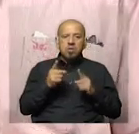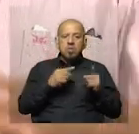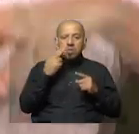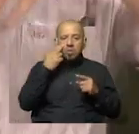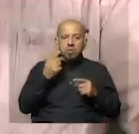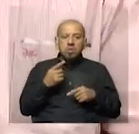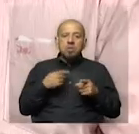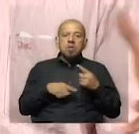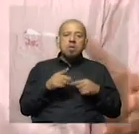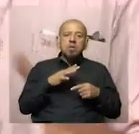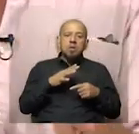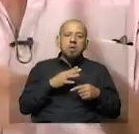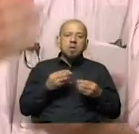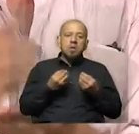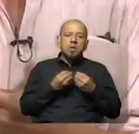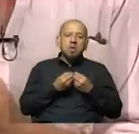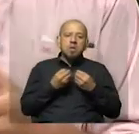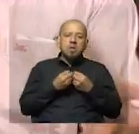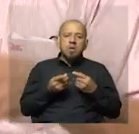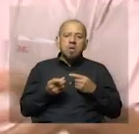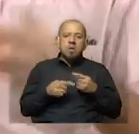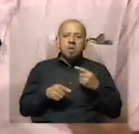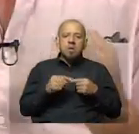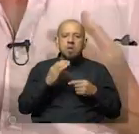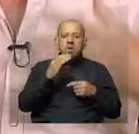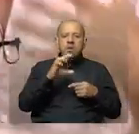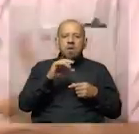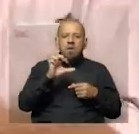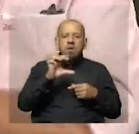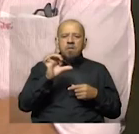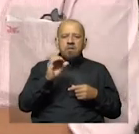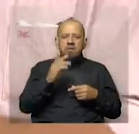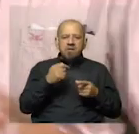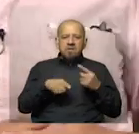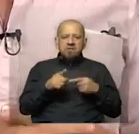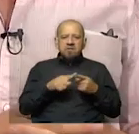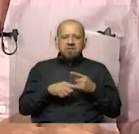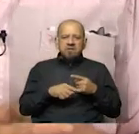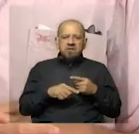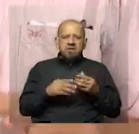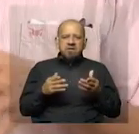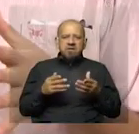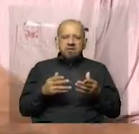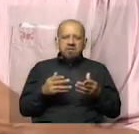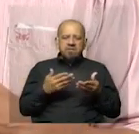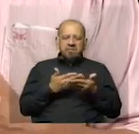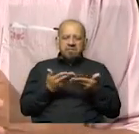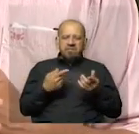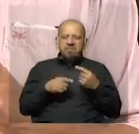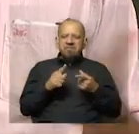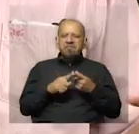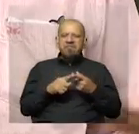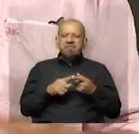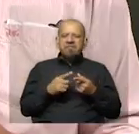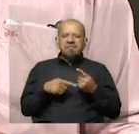abastecimiento. Todavía hay abundancia, se ve un poco más de oferta de crespas, que son un poco más resistentes que las mantecosas.